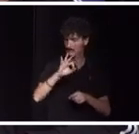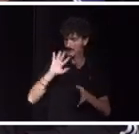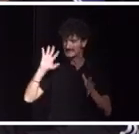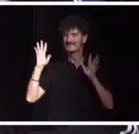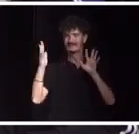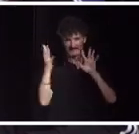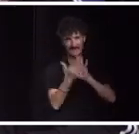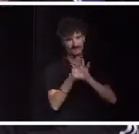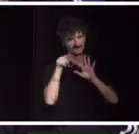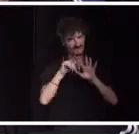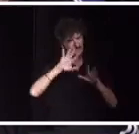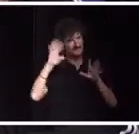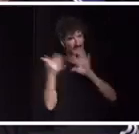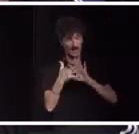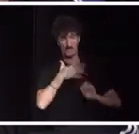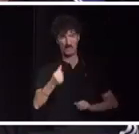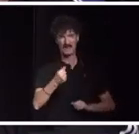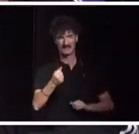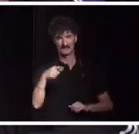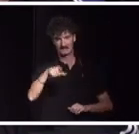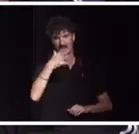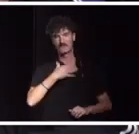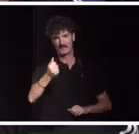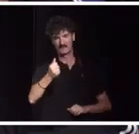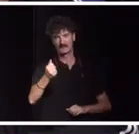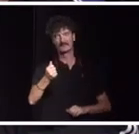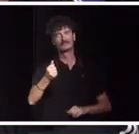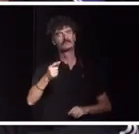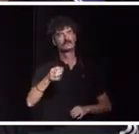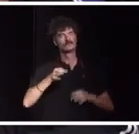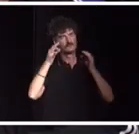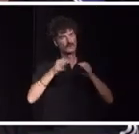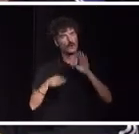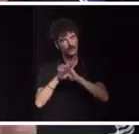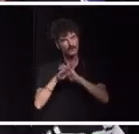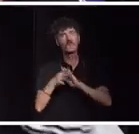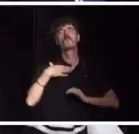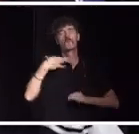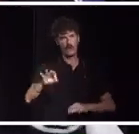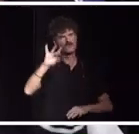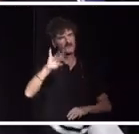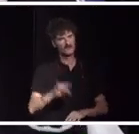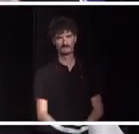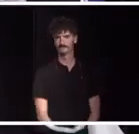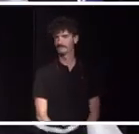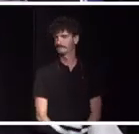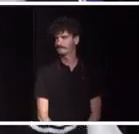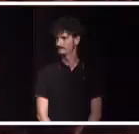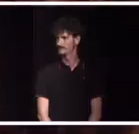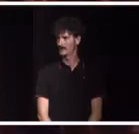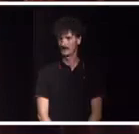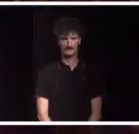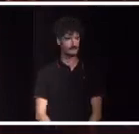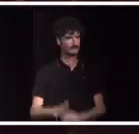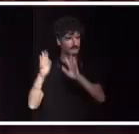porque la valentía, compañeros y compañeras, siempre merece la pena. ¡Claro que se puede!